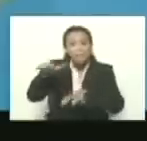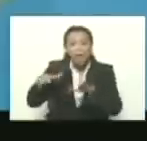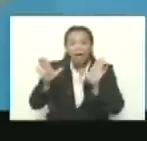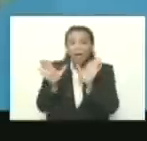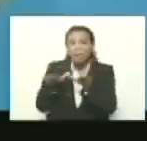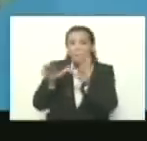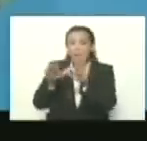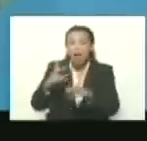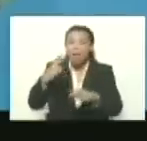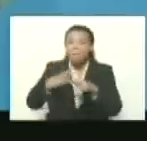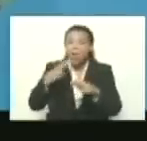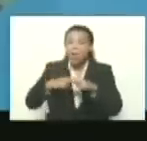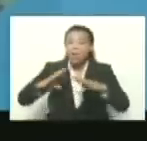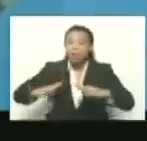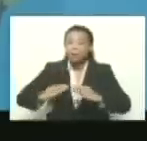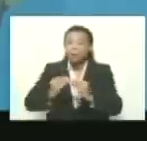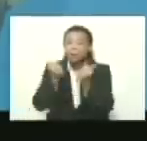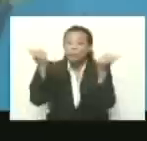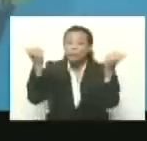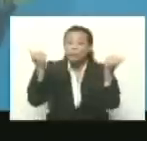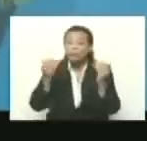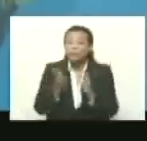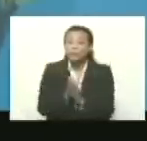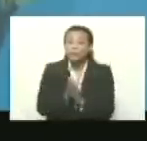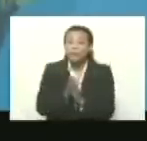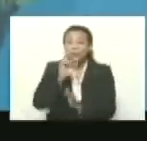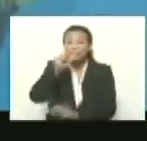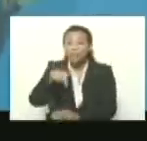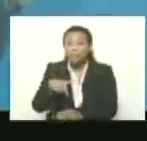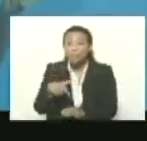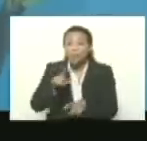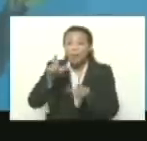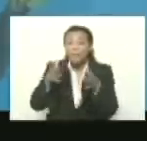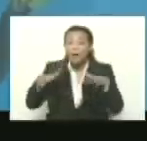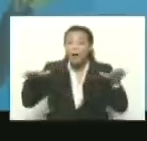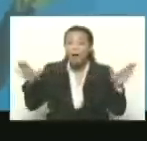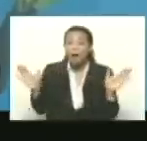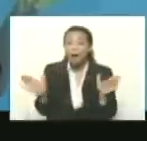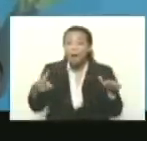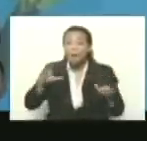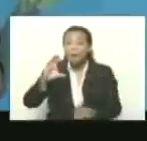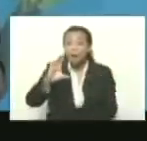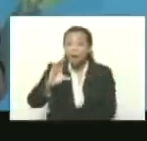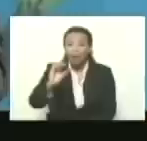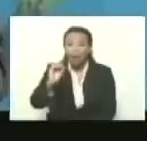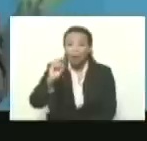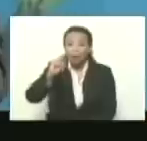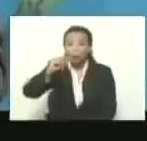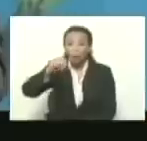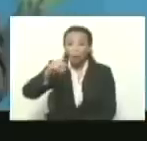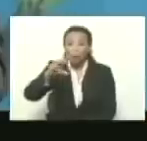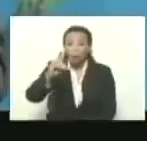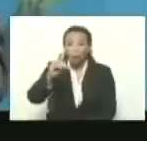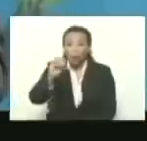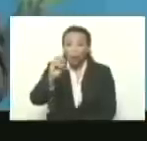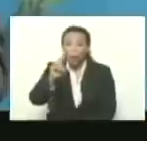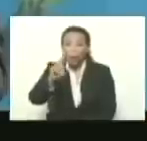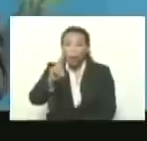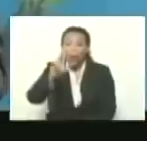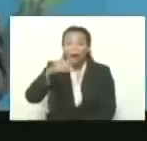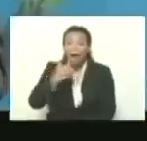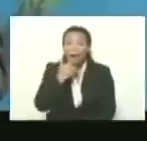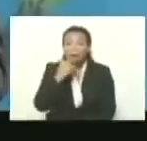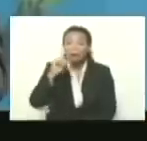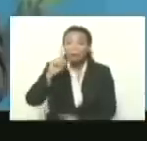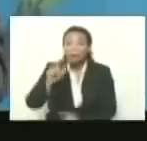Josué, el cóndor, ¿ah? No sabía. Sí, presidente. La comadreja lanuda, casi amenazada